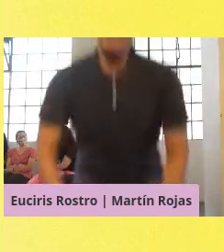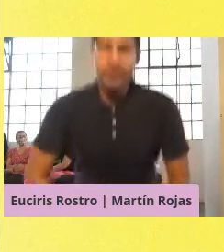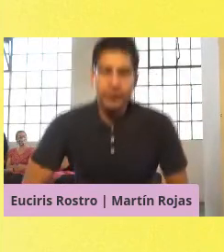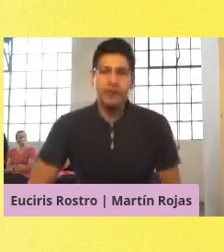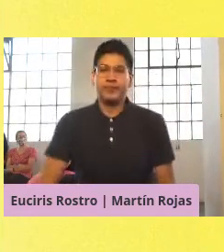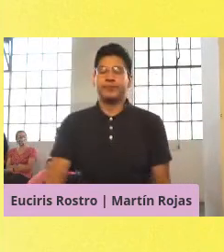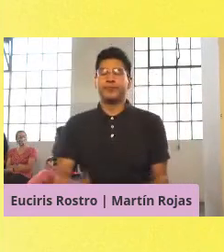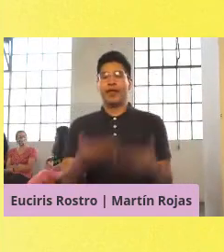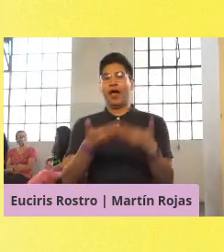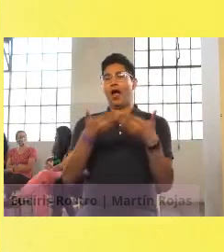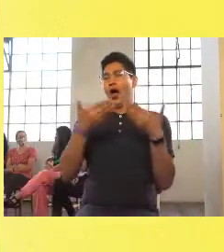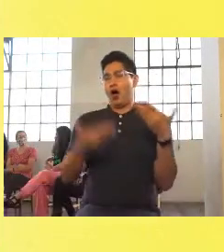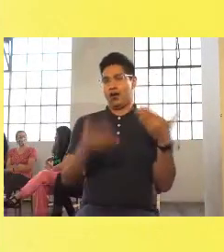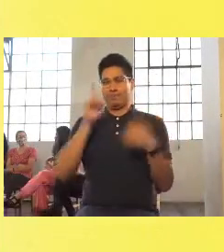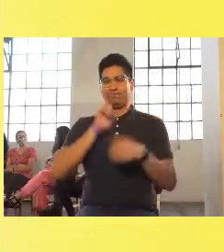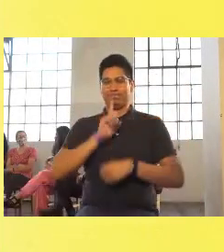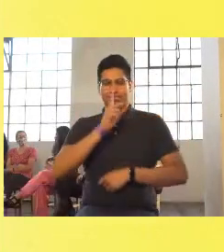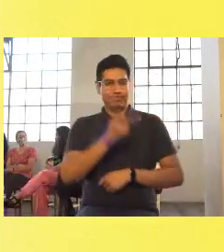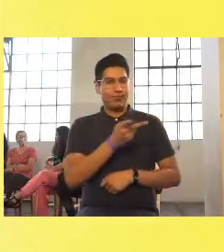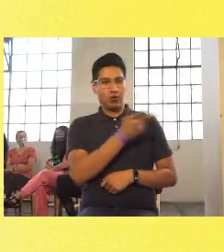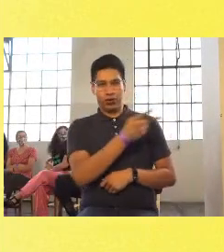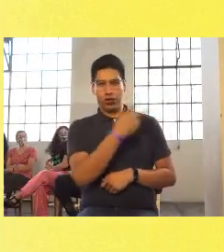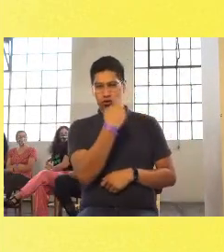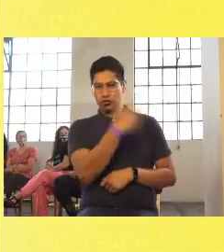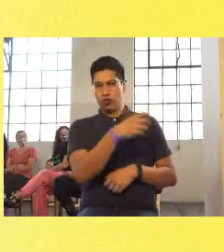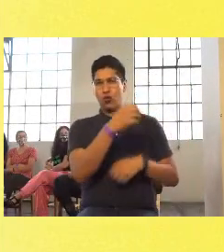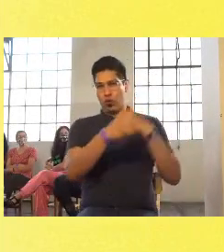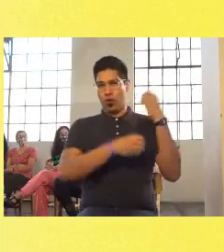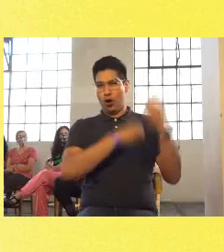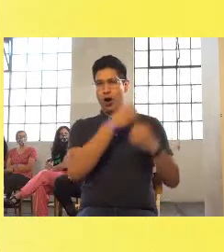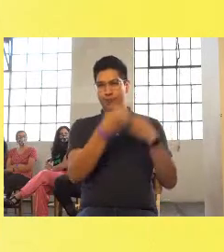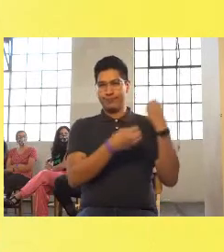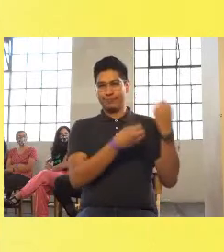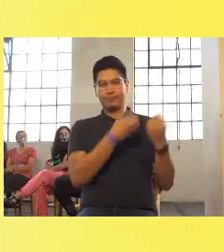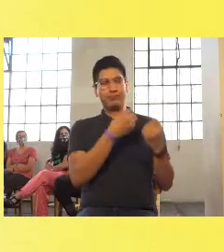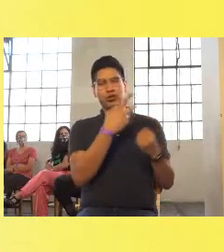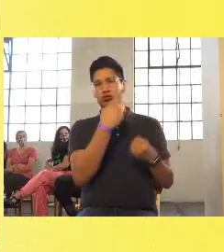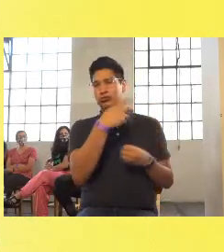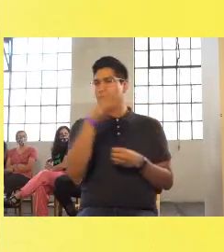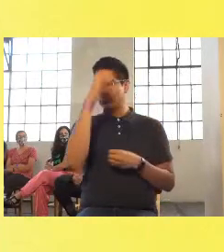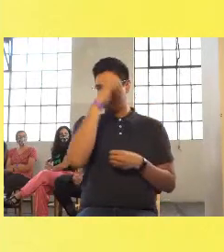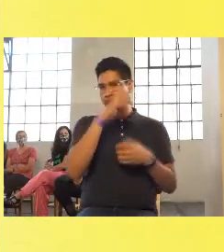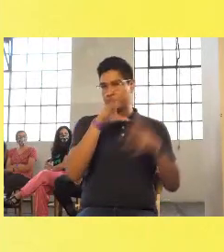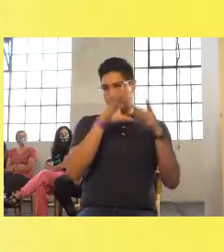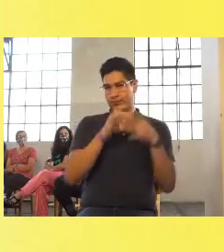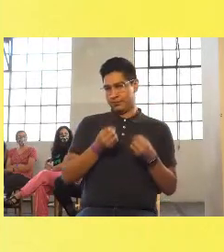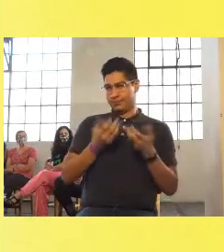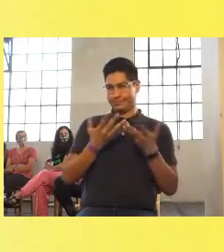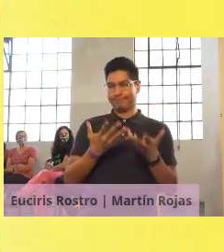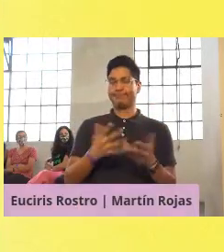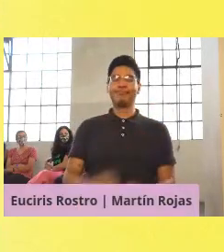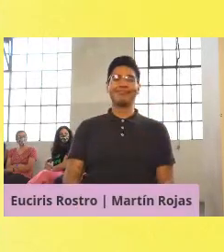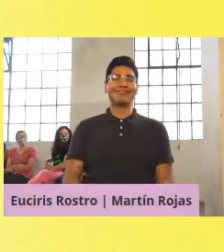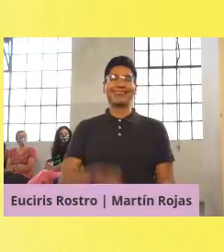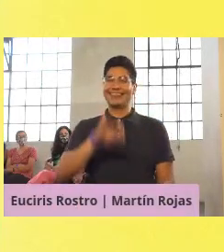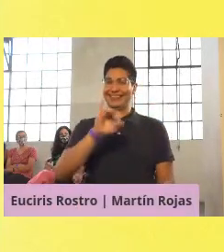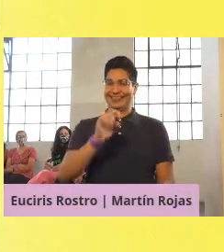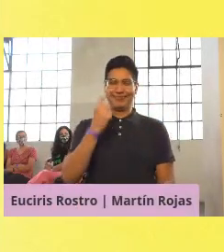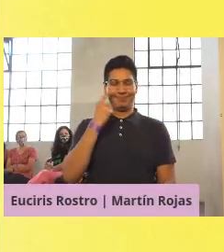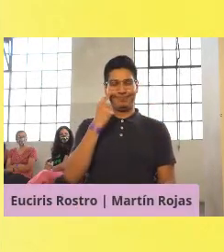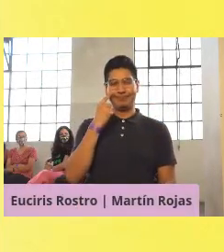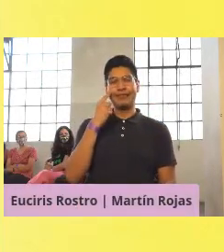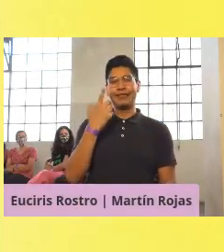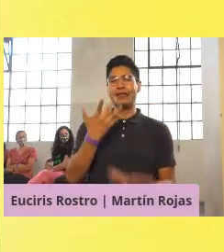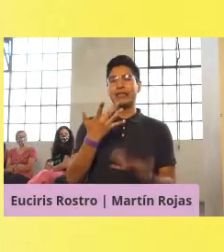eso lo convertiste en una obra. Entonces, me gustaría que nos platicaras un poco de esa experiencia. Sí, primero brevemente, en lo que tiene que ver como el